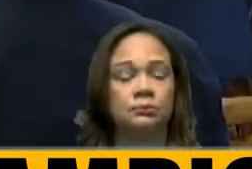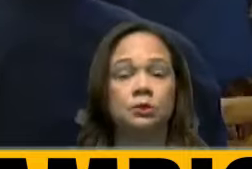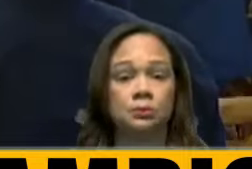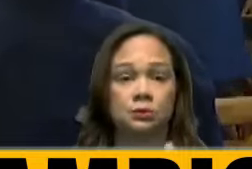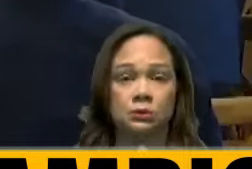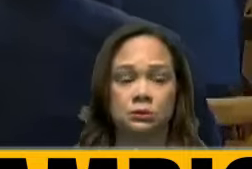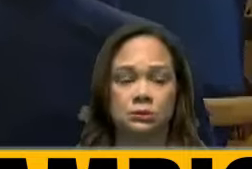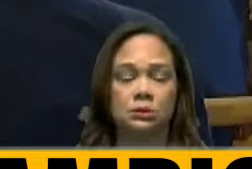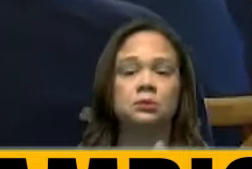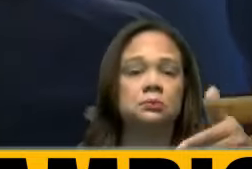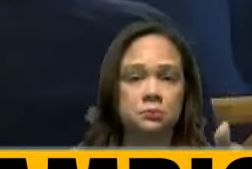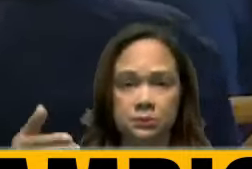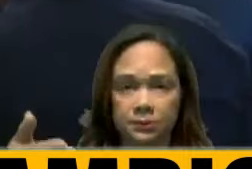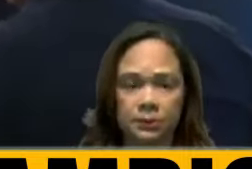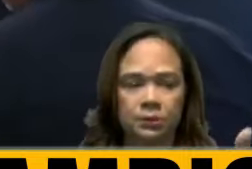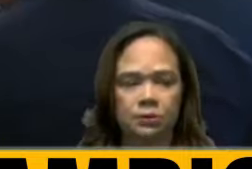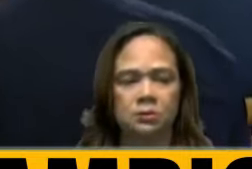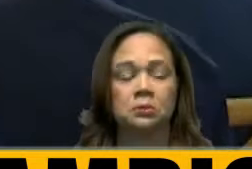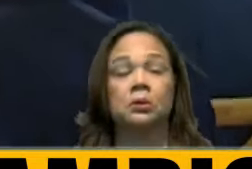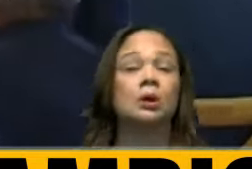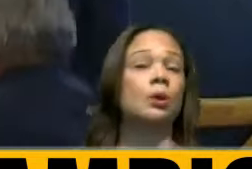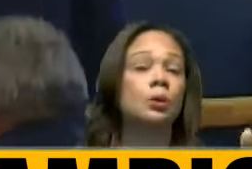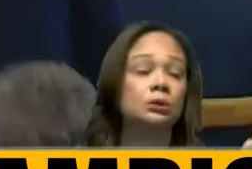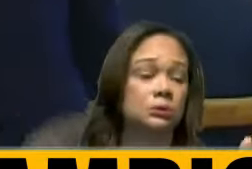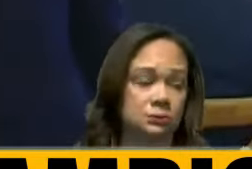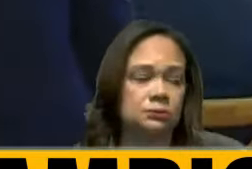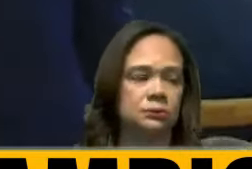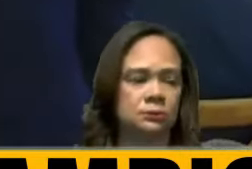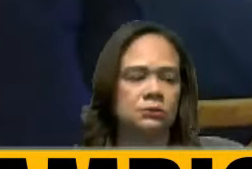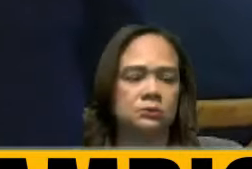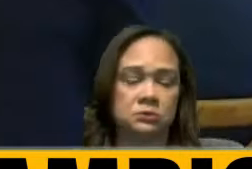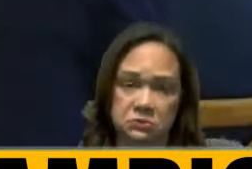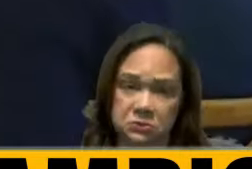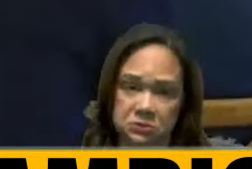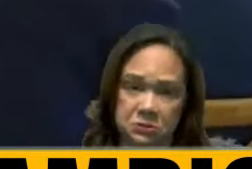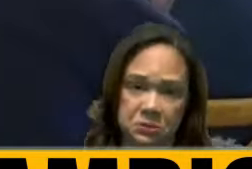Buenas tardes Bienvenidos a otra la